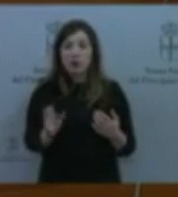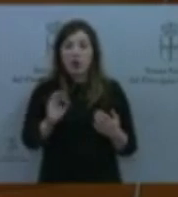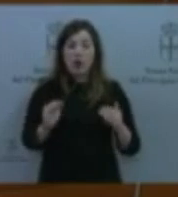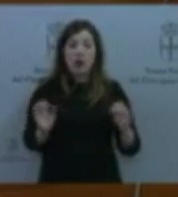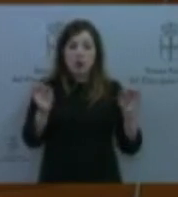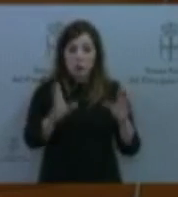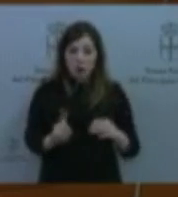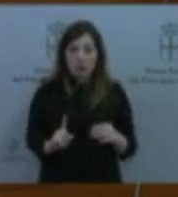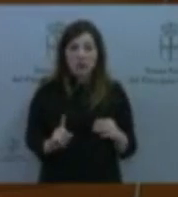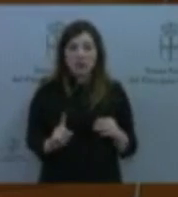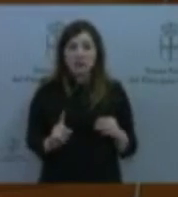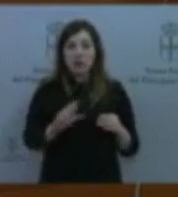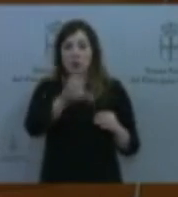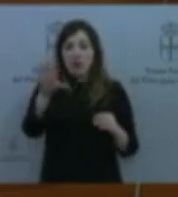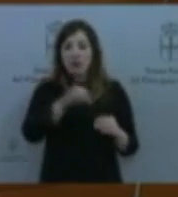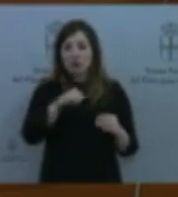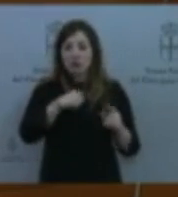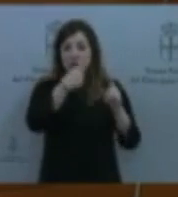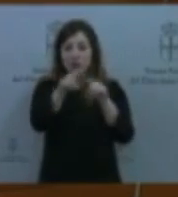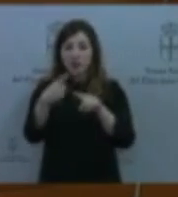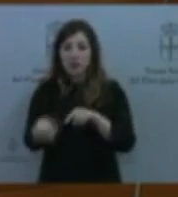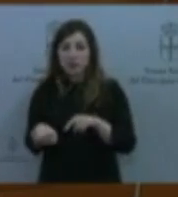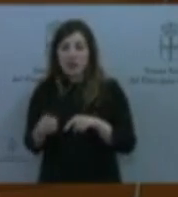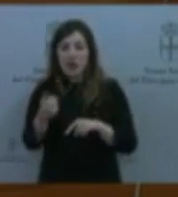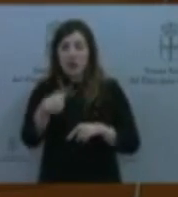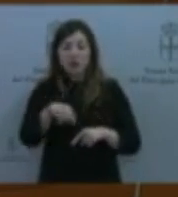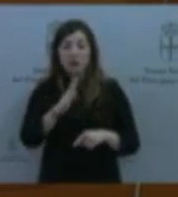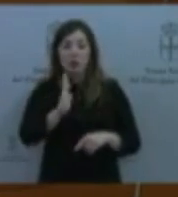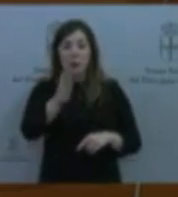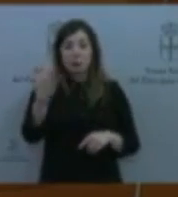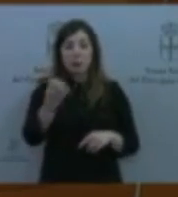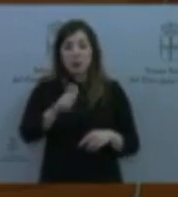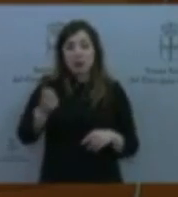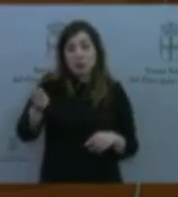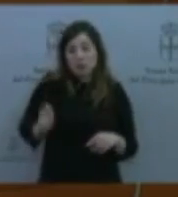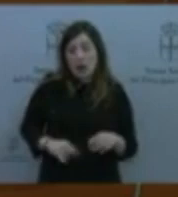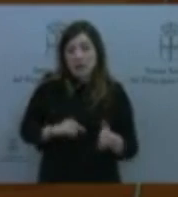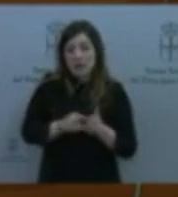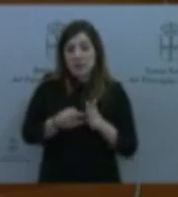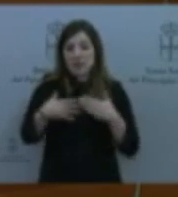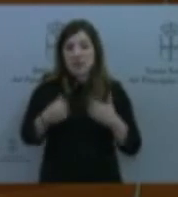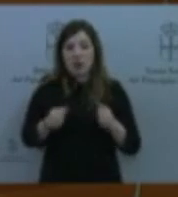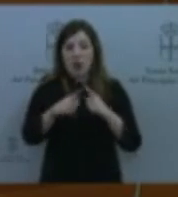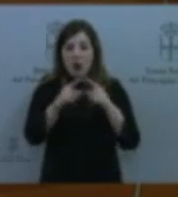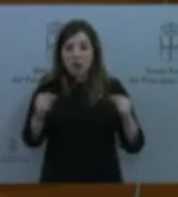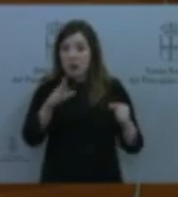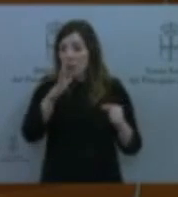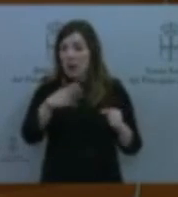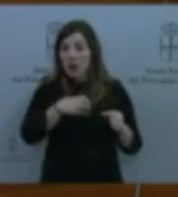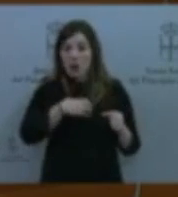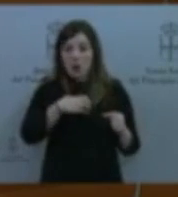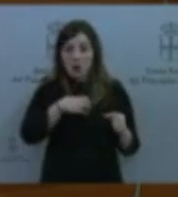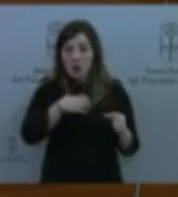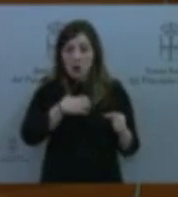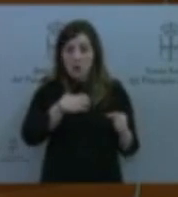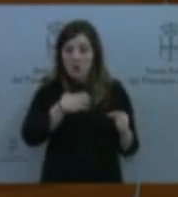autónomas, lo que condenamos son a profesionales del sistema sanitario asturiano a no poder moverse por el territorio español en el momento que quieran moverse,